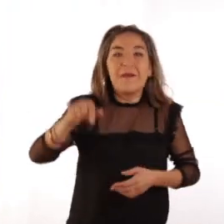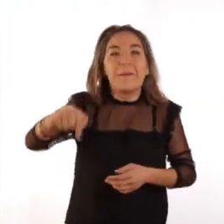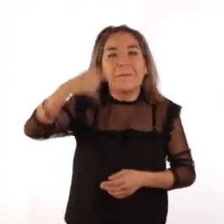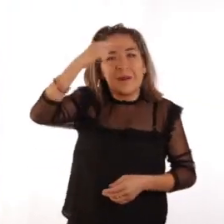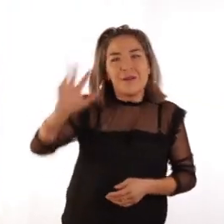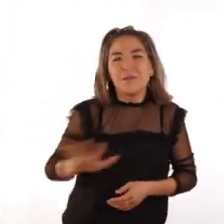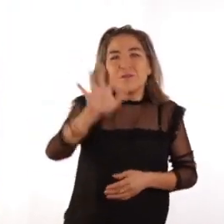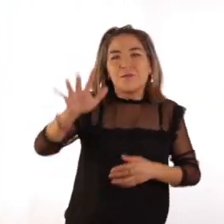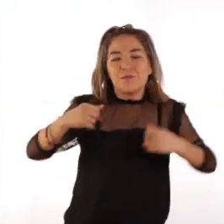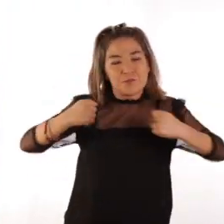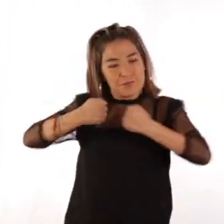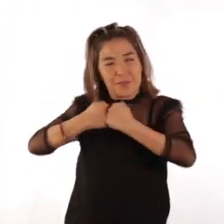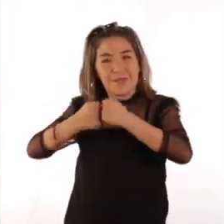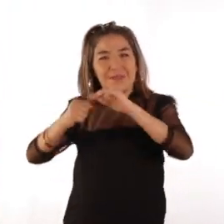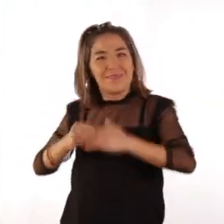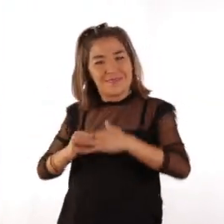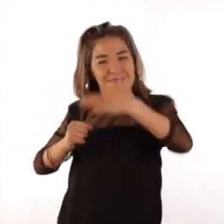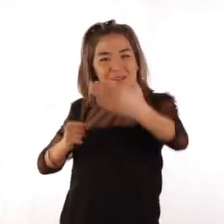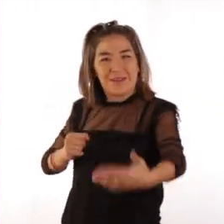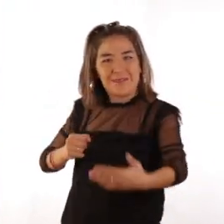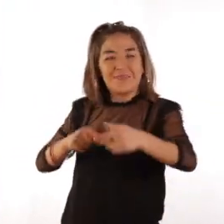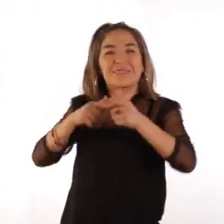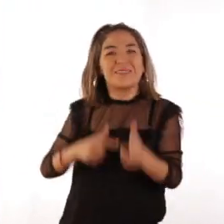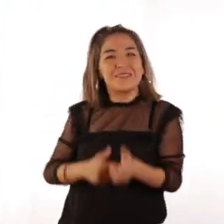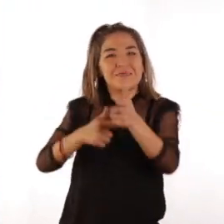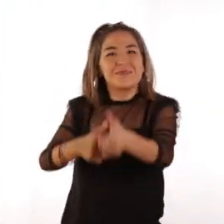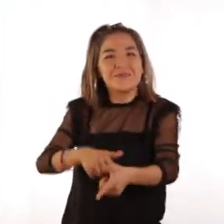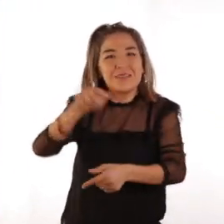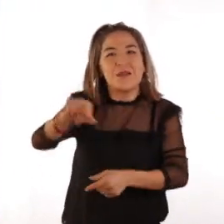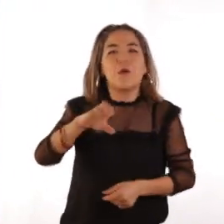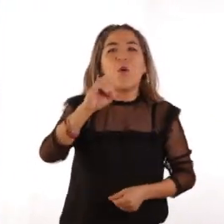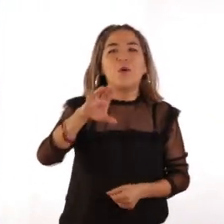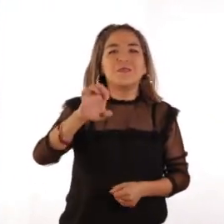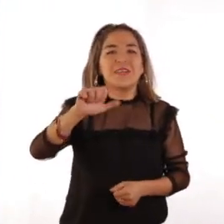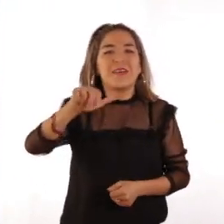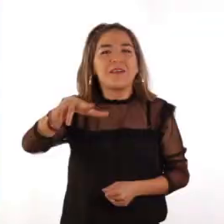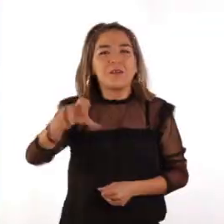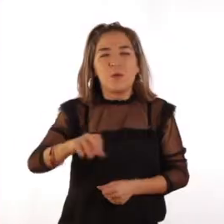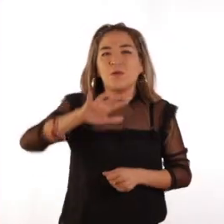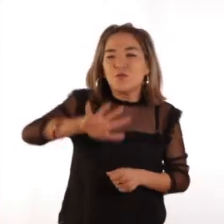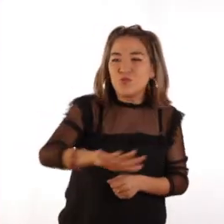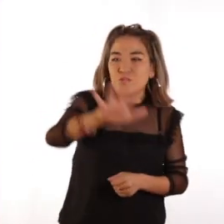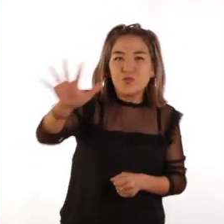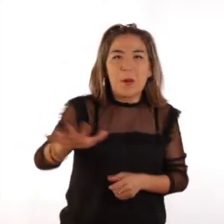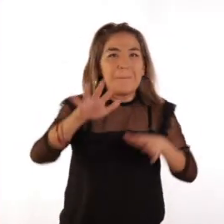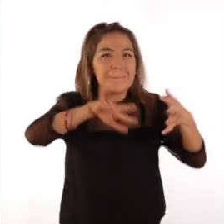la continuación de la plataforma continental sigue en el océano.